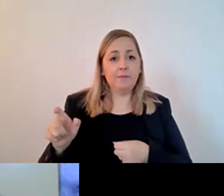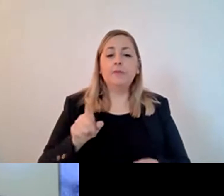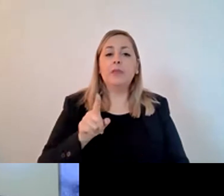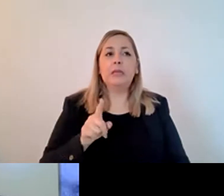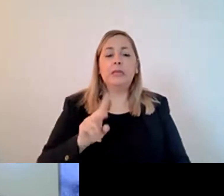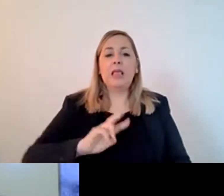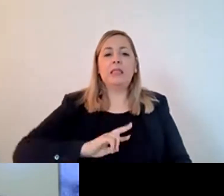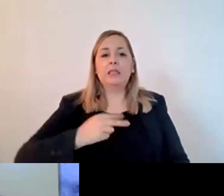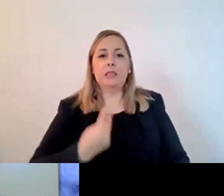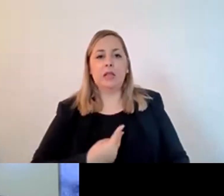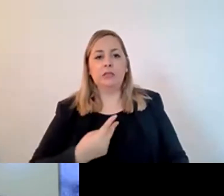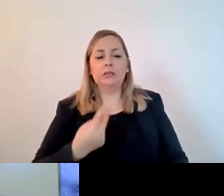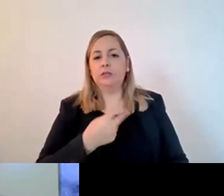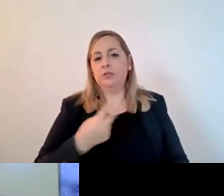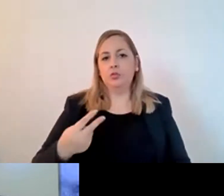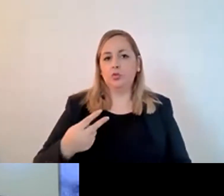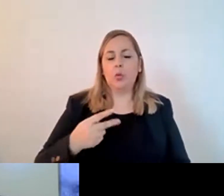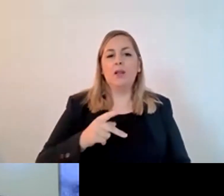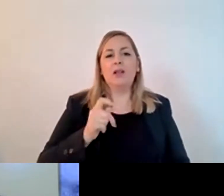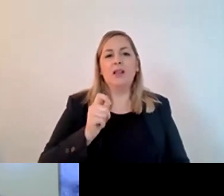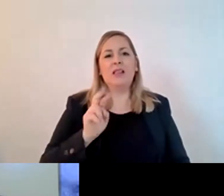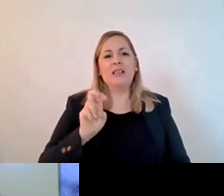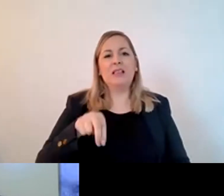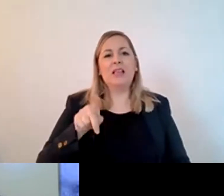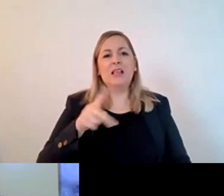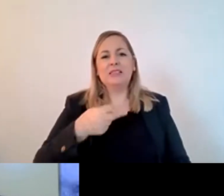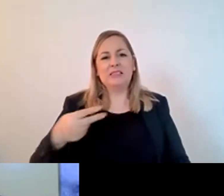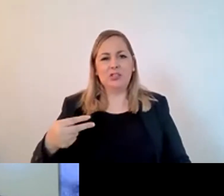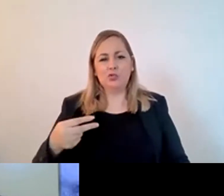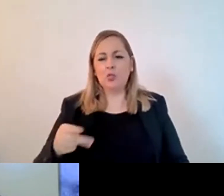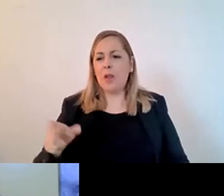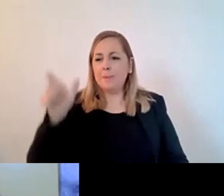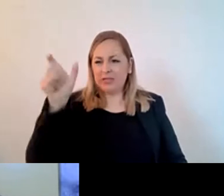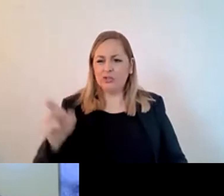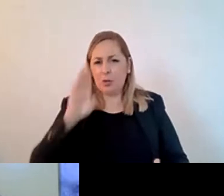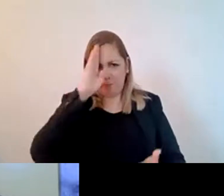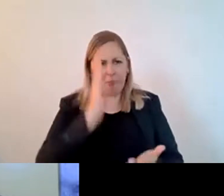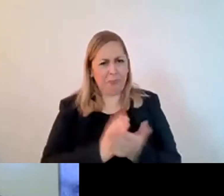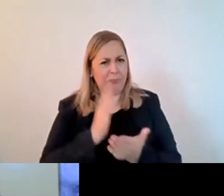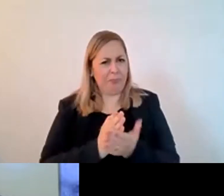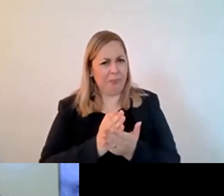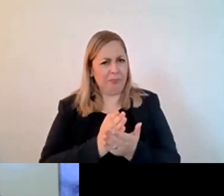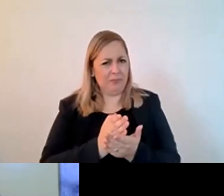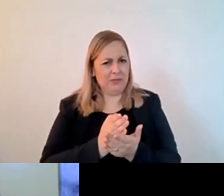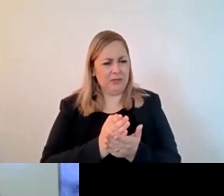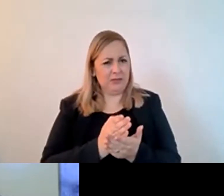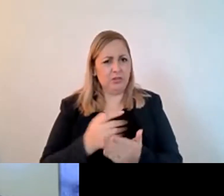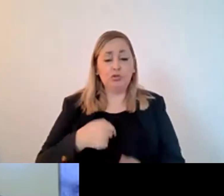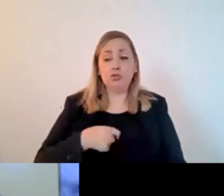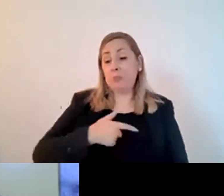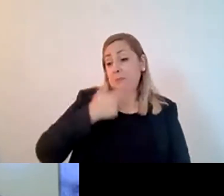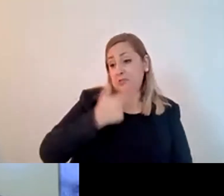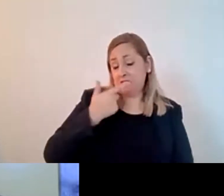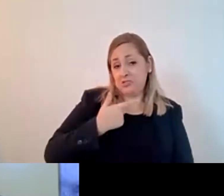transexual, pero era una persona radical en su principio. Y yo conté tal chiste, pero yo no lo encuentro